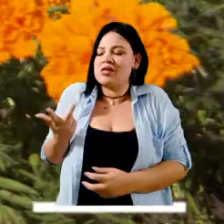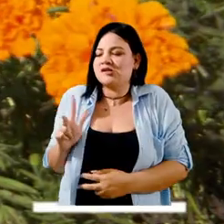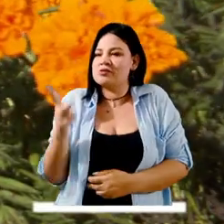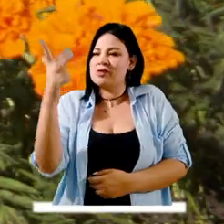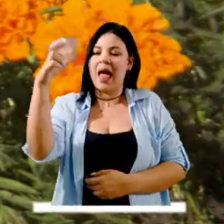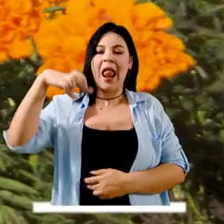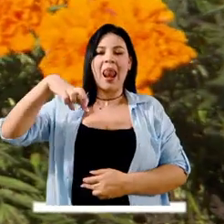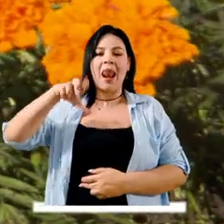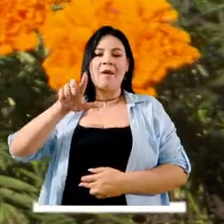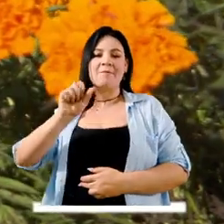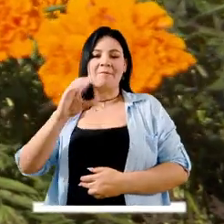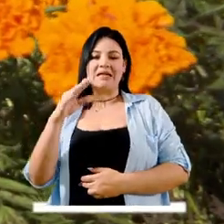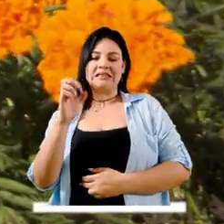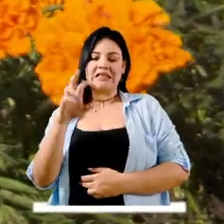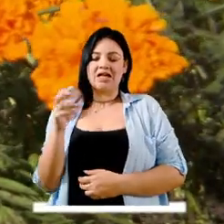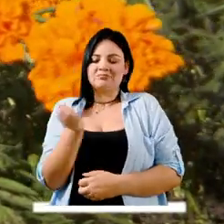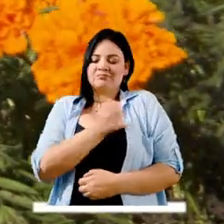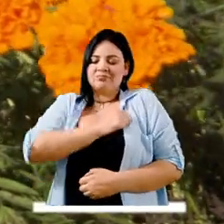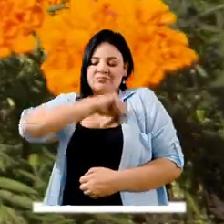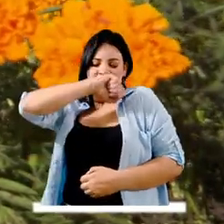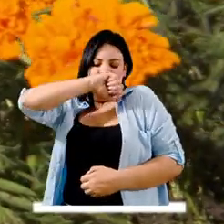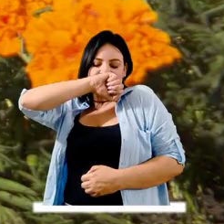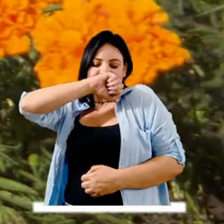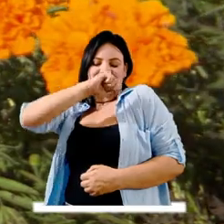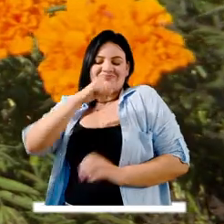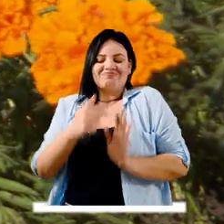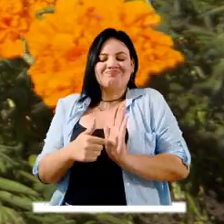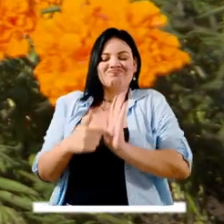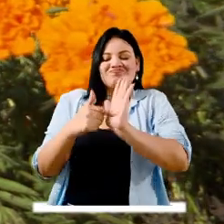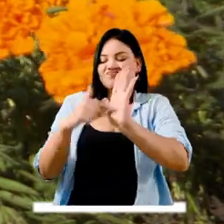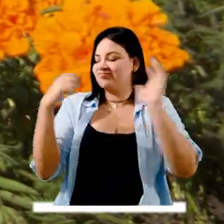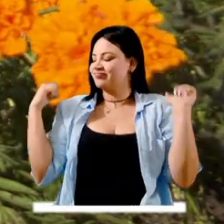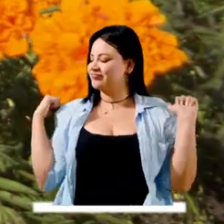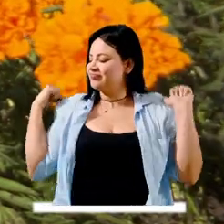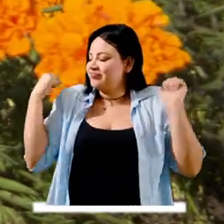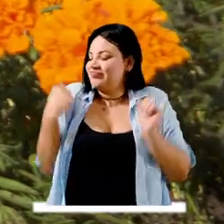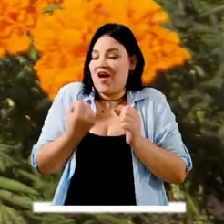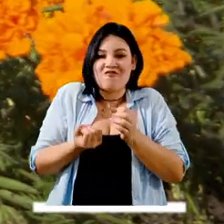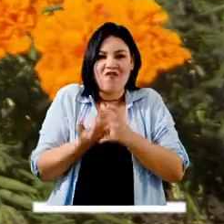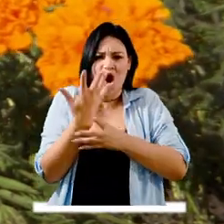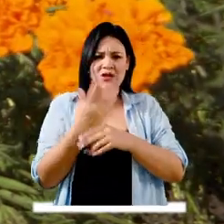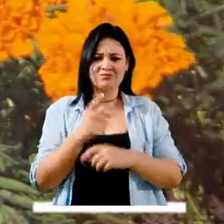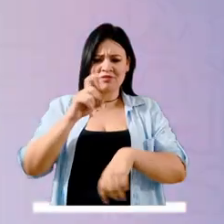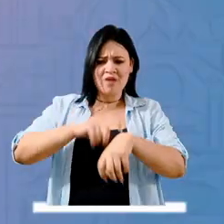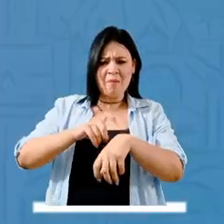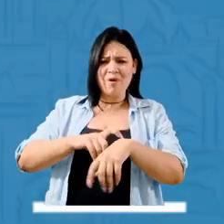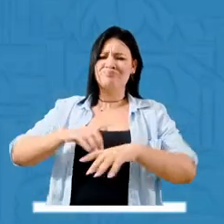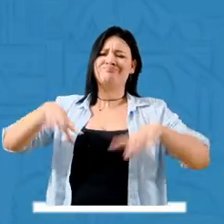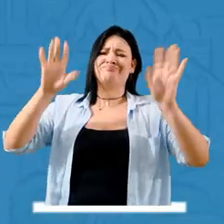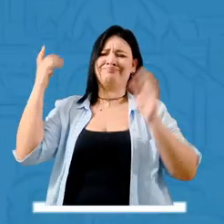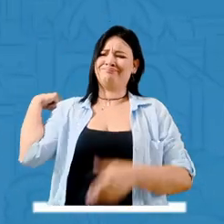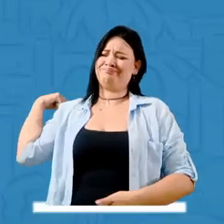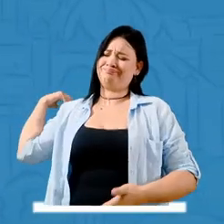orgullosamente silletero y quiero decirles que nuestra tradición no tiene tiempo, sino eternidad.